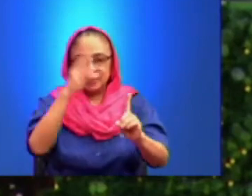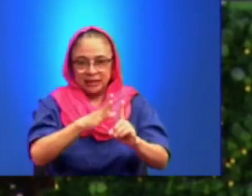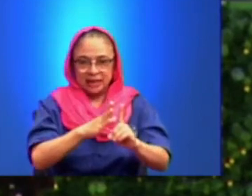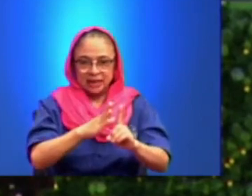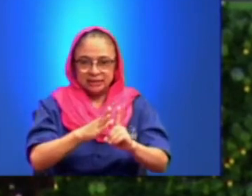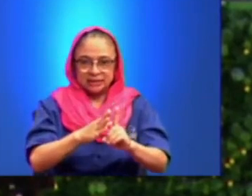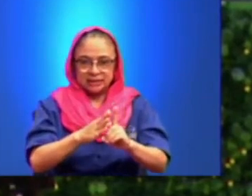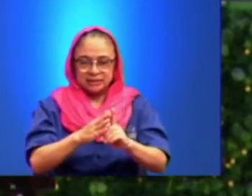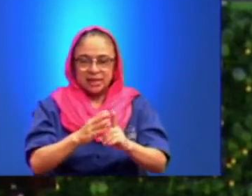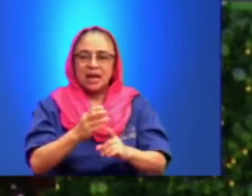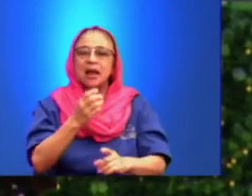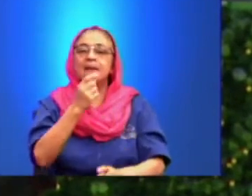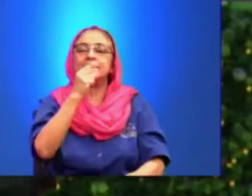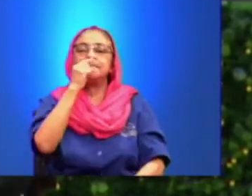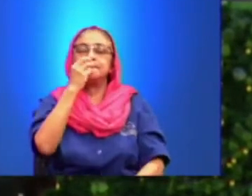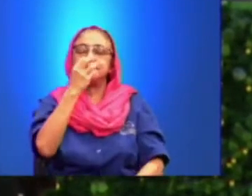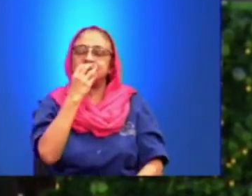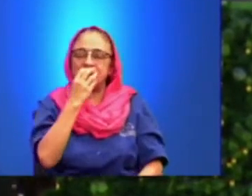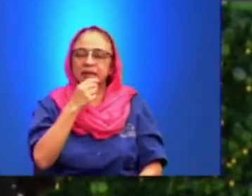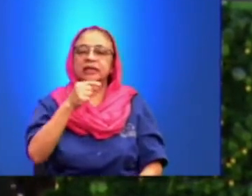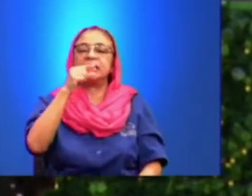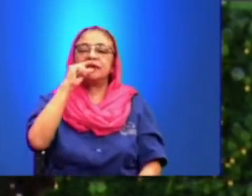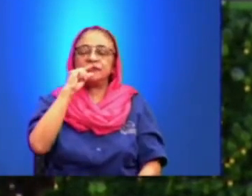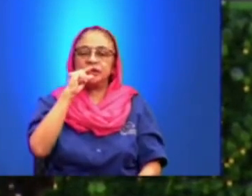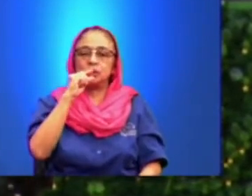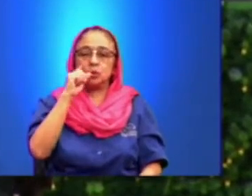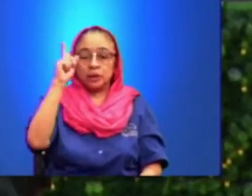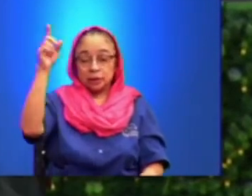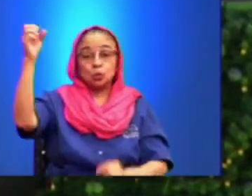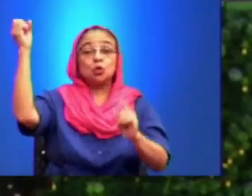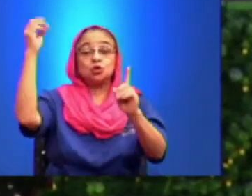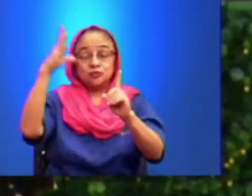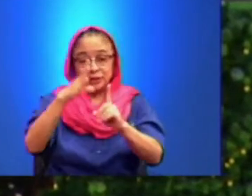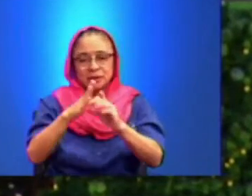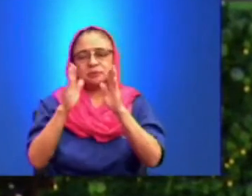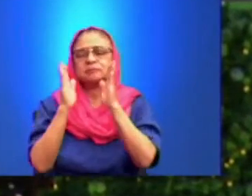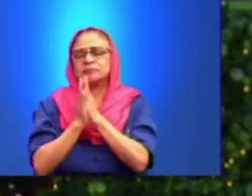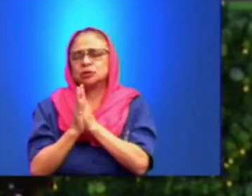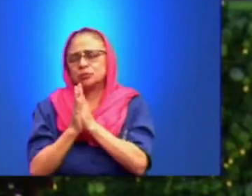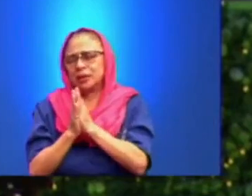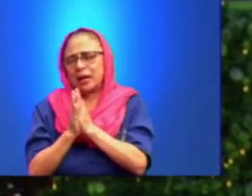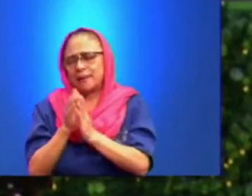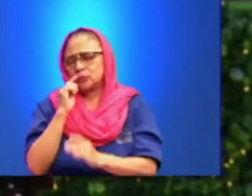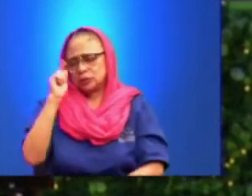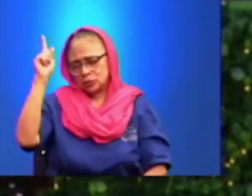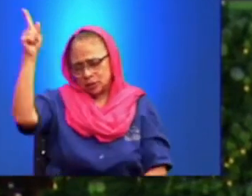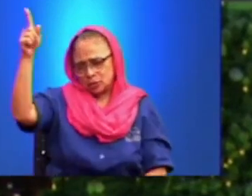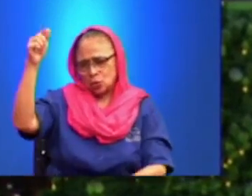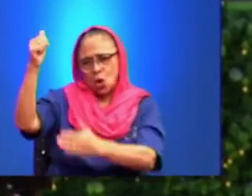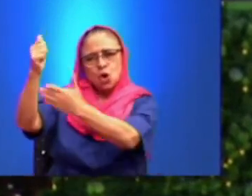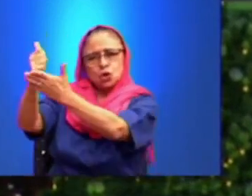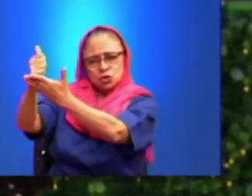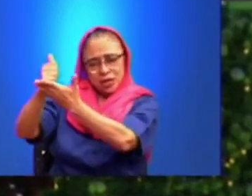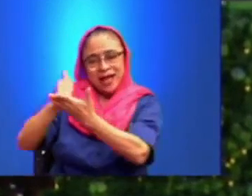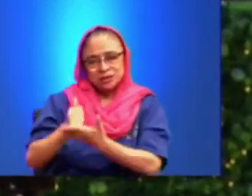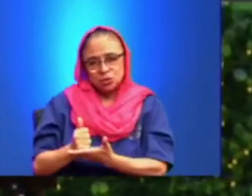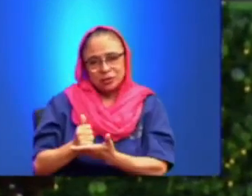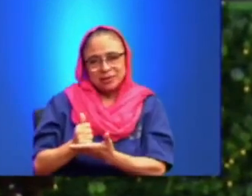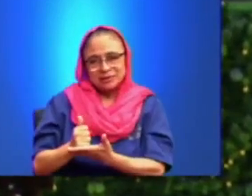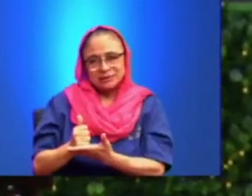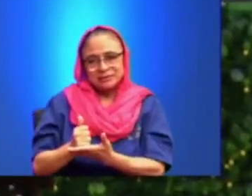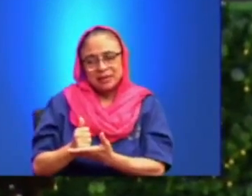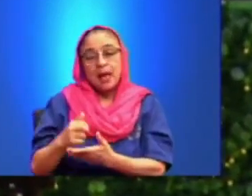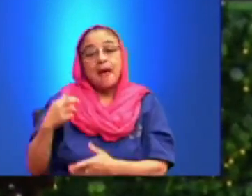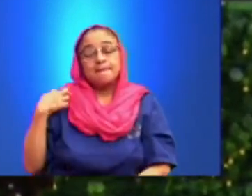espirituales que son el pan y el vino yo te quiero suplicar señor que nos auxilien para